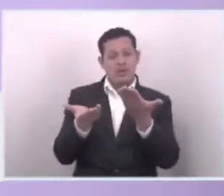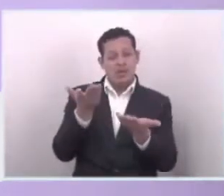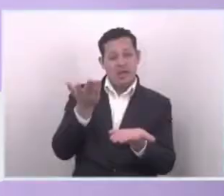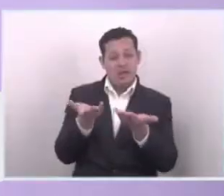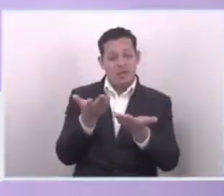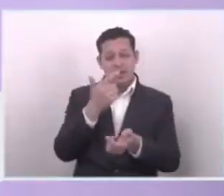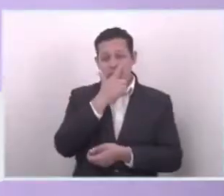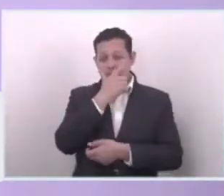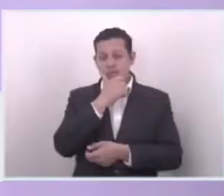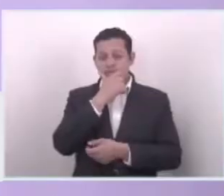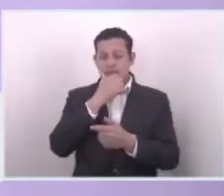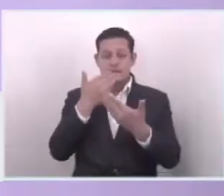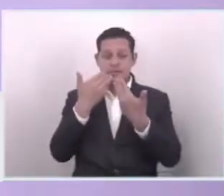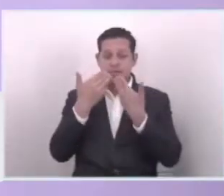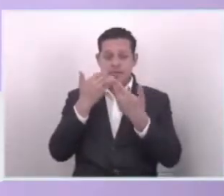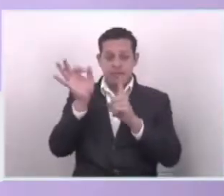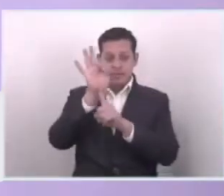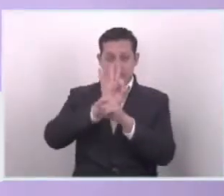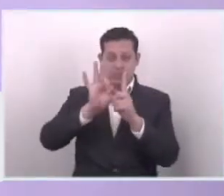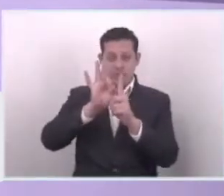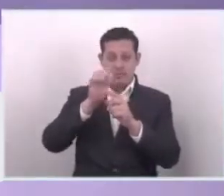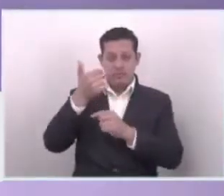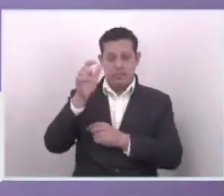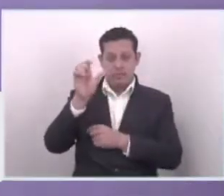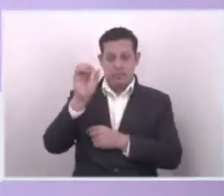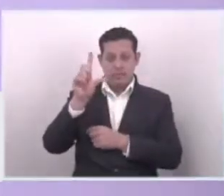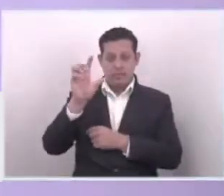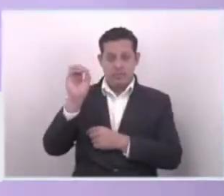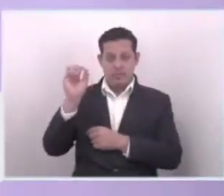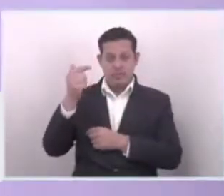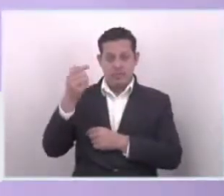eso lo podrá explicar mejor nuestro geólogo que Raúl.